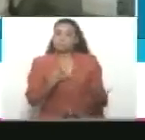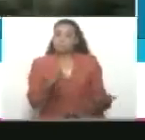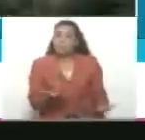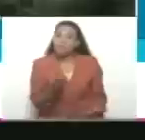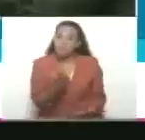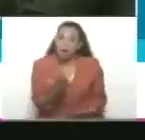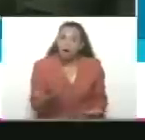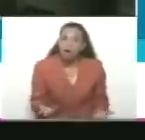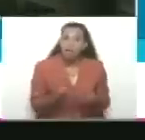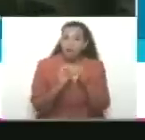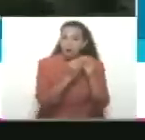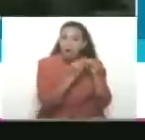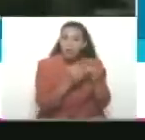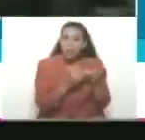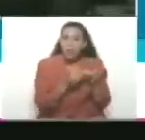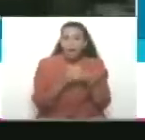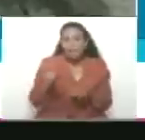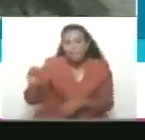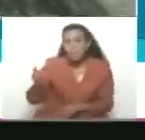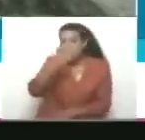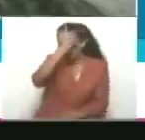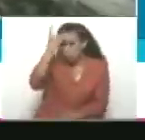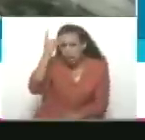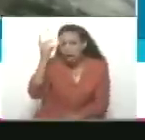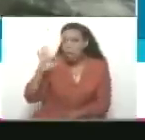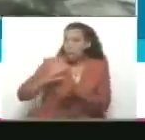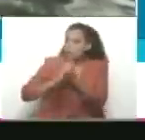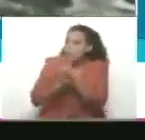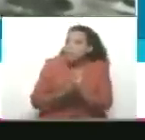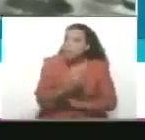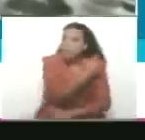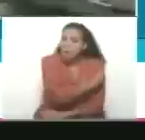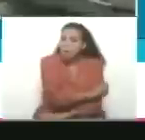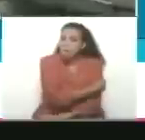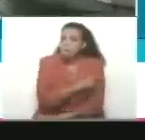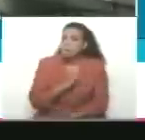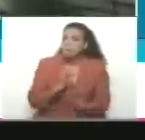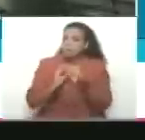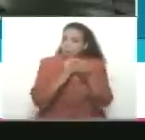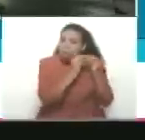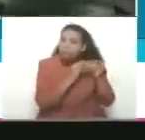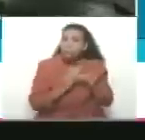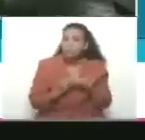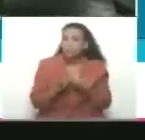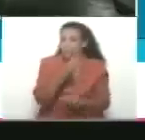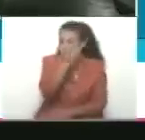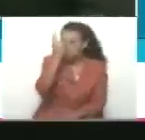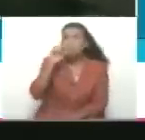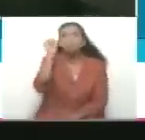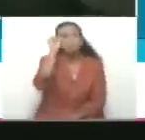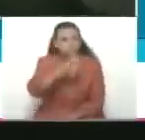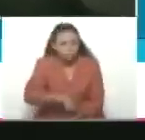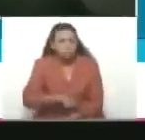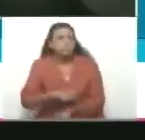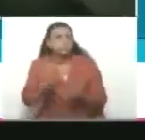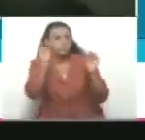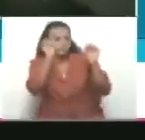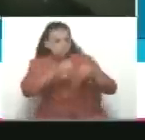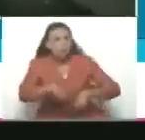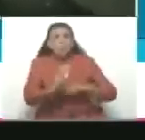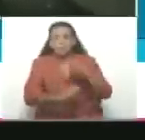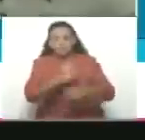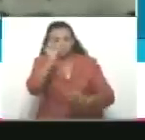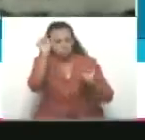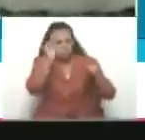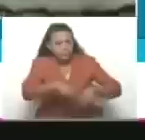ahí Entonces yo le dije diosdado vale vamos a terminar vamos a comprometernos yado me dijo lo vamos a hacer lo vamos